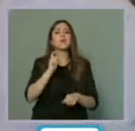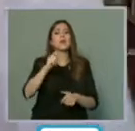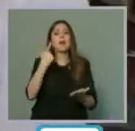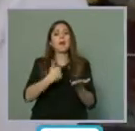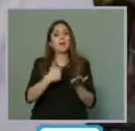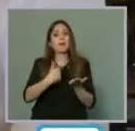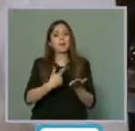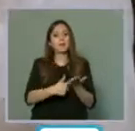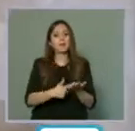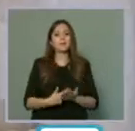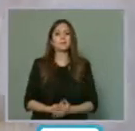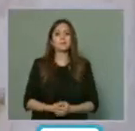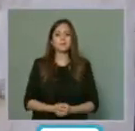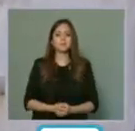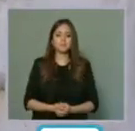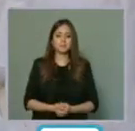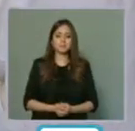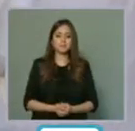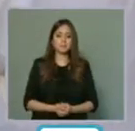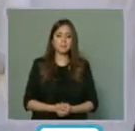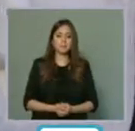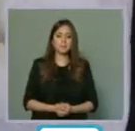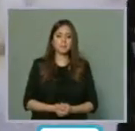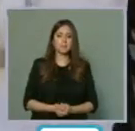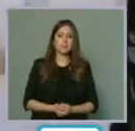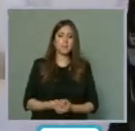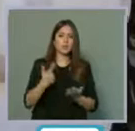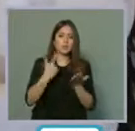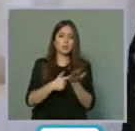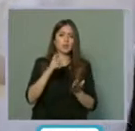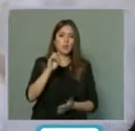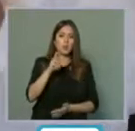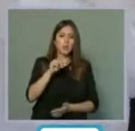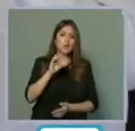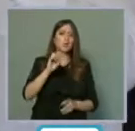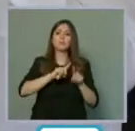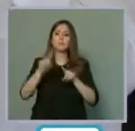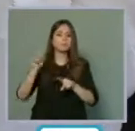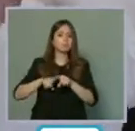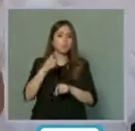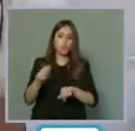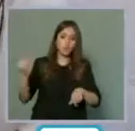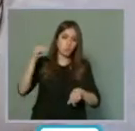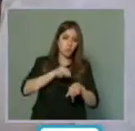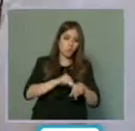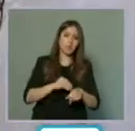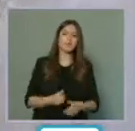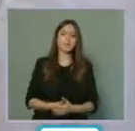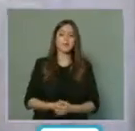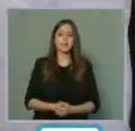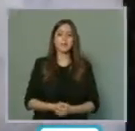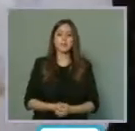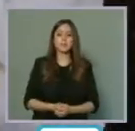aceite. Aceite, sí, claro. De oliva o aceite casero. De lo que quiera. Sí, que